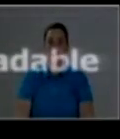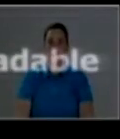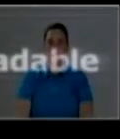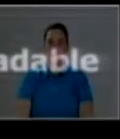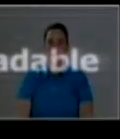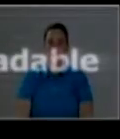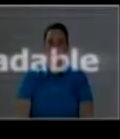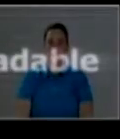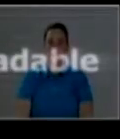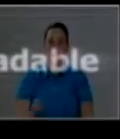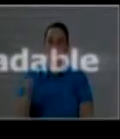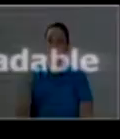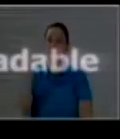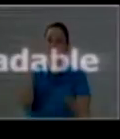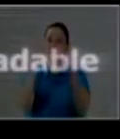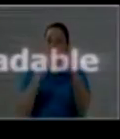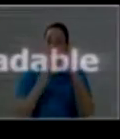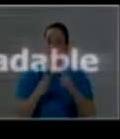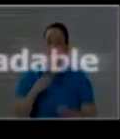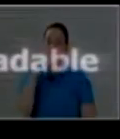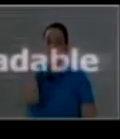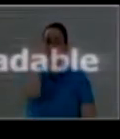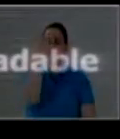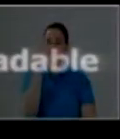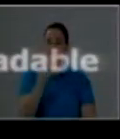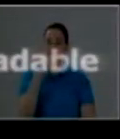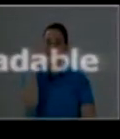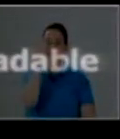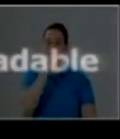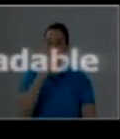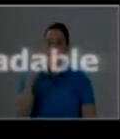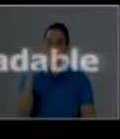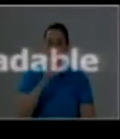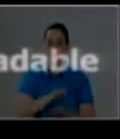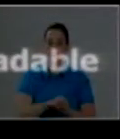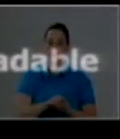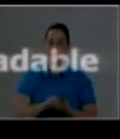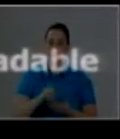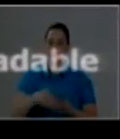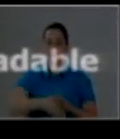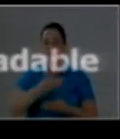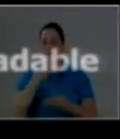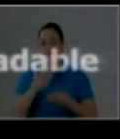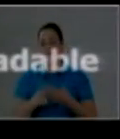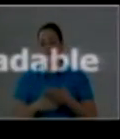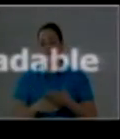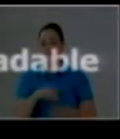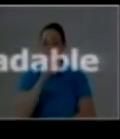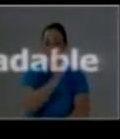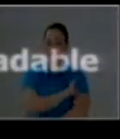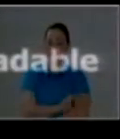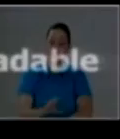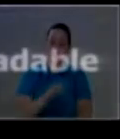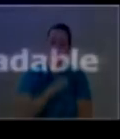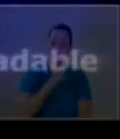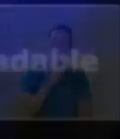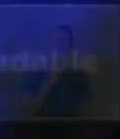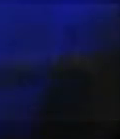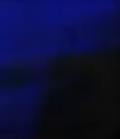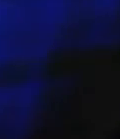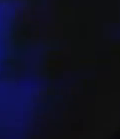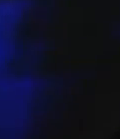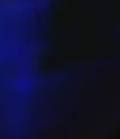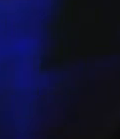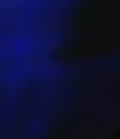4:18? Que venga la unción del Espíritu Santo. Entonces, antes de continuar, yo quiero decirle lo siguiente, mi estimado hermano: